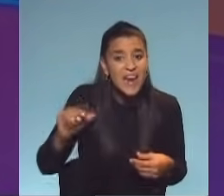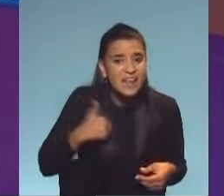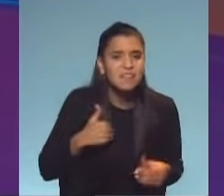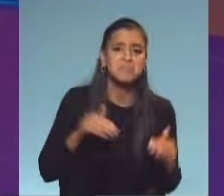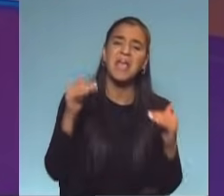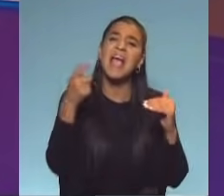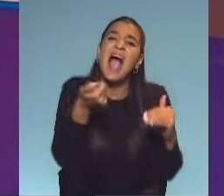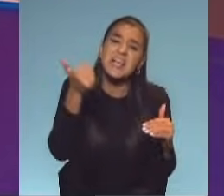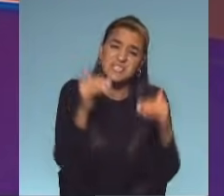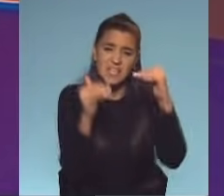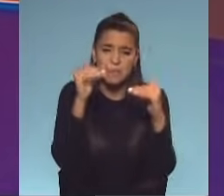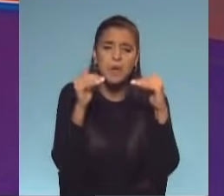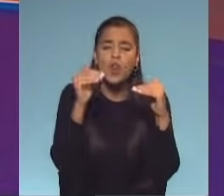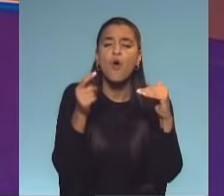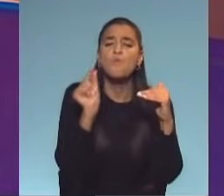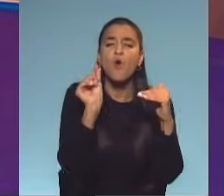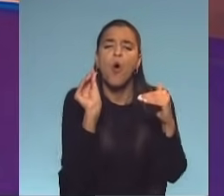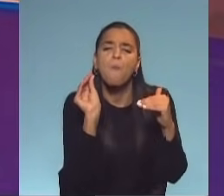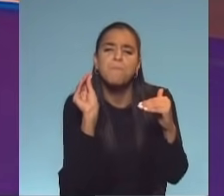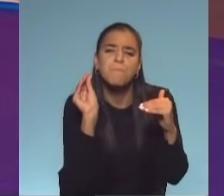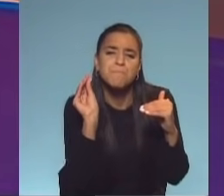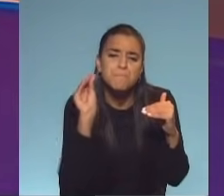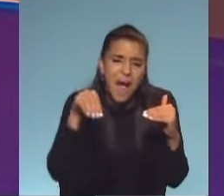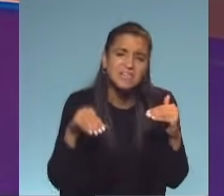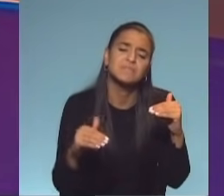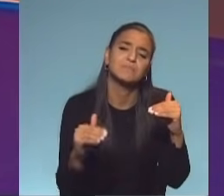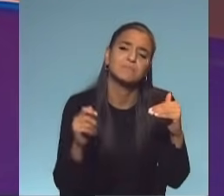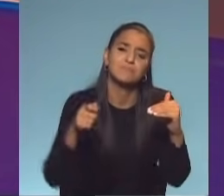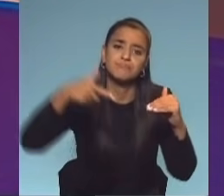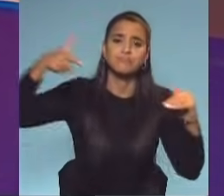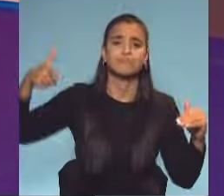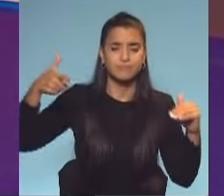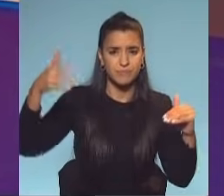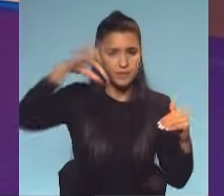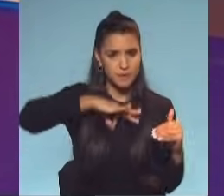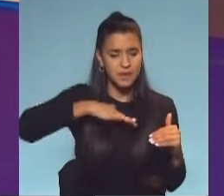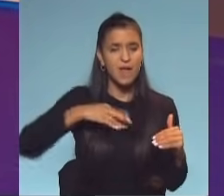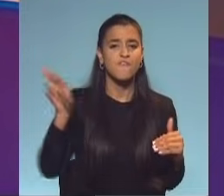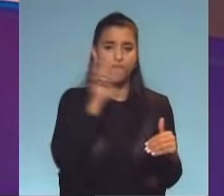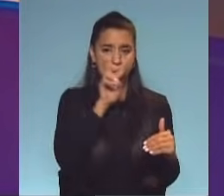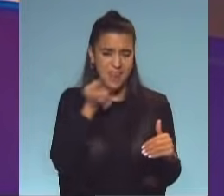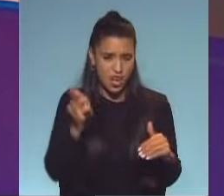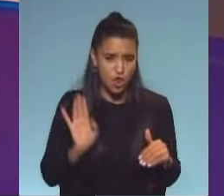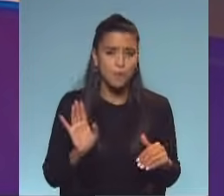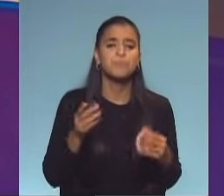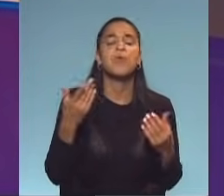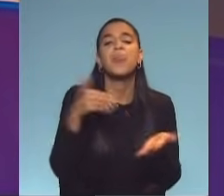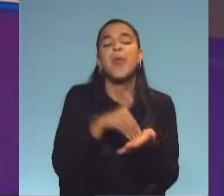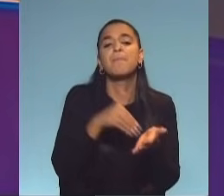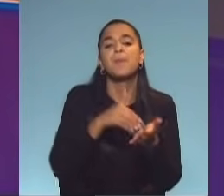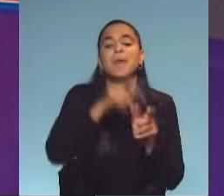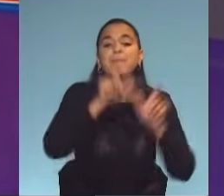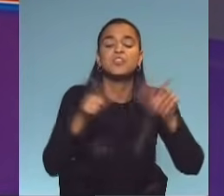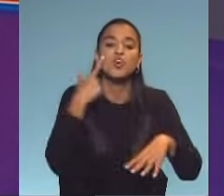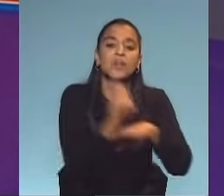una paridad, pero una pequeña porción que le da un mayor número de infectados en el género femenino. Claro, tiene que ver con la densidad poblacional y con